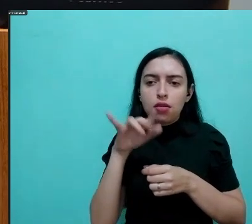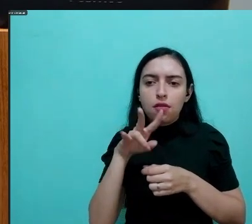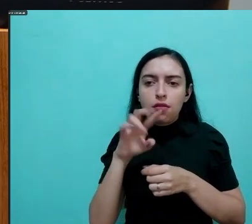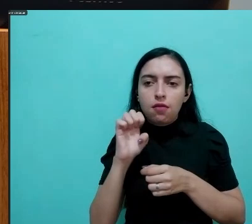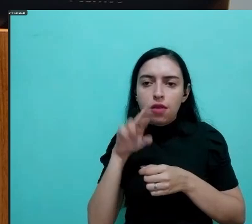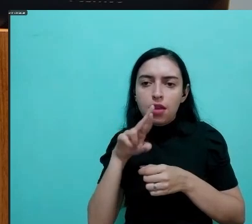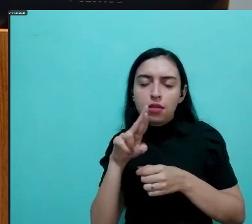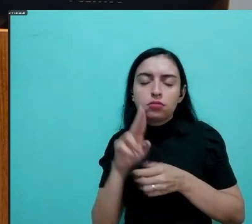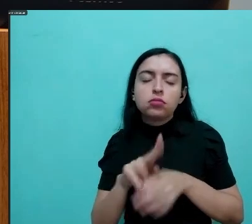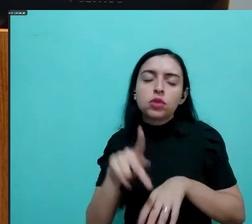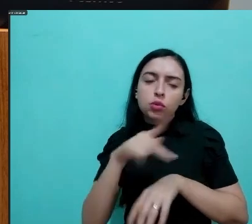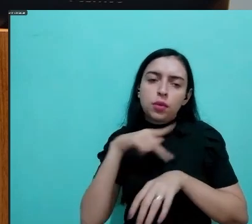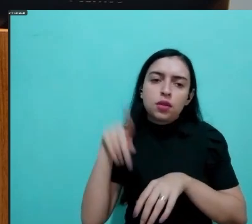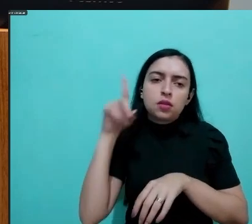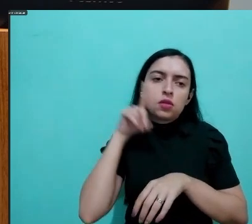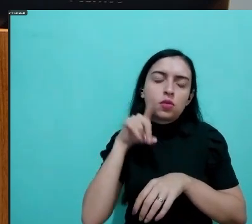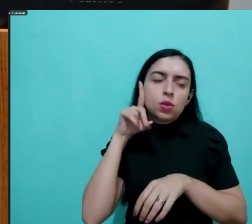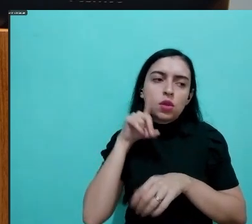Unidos.